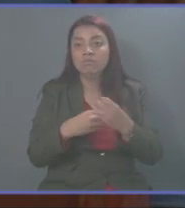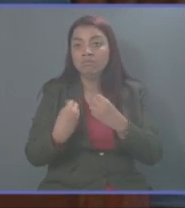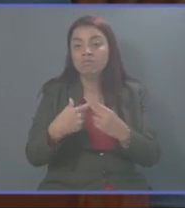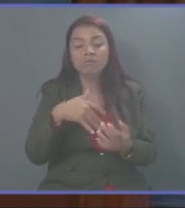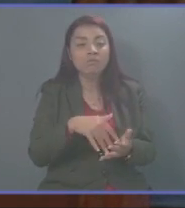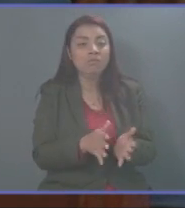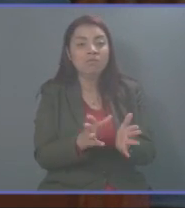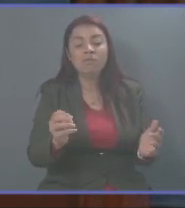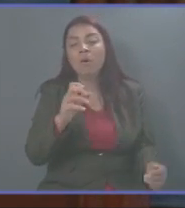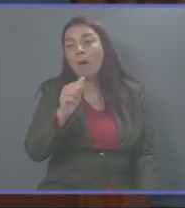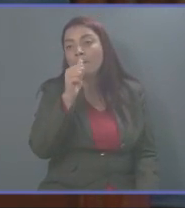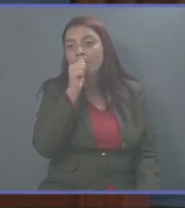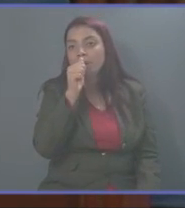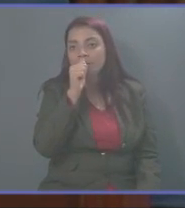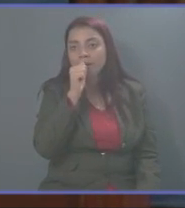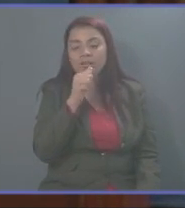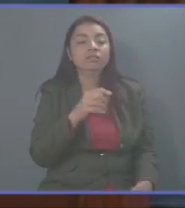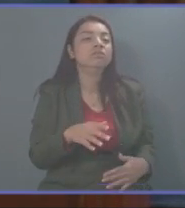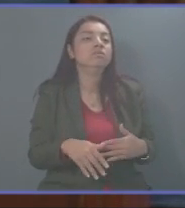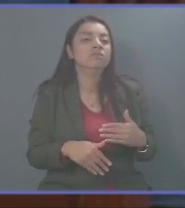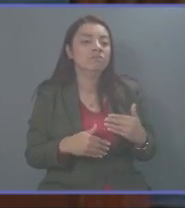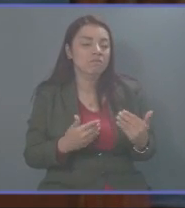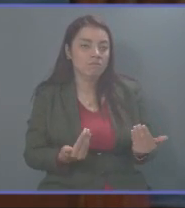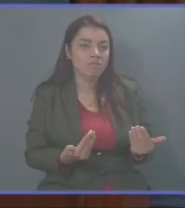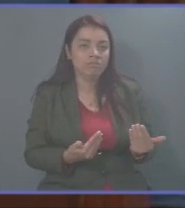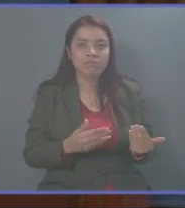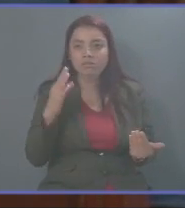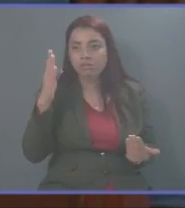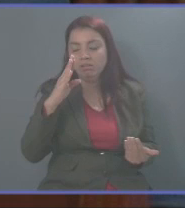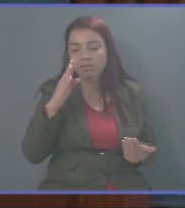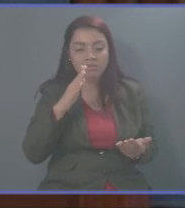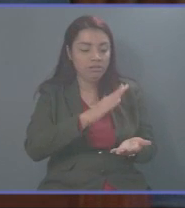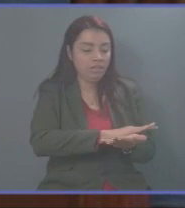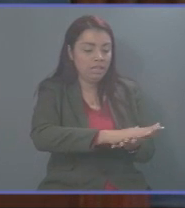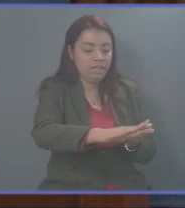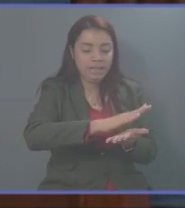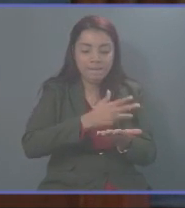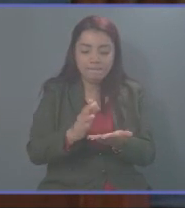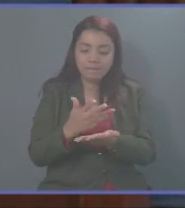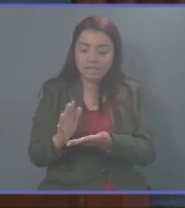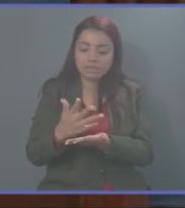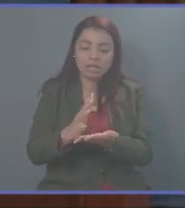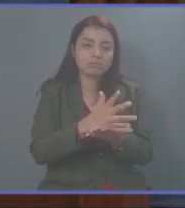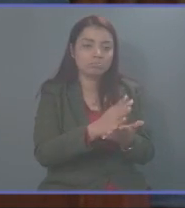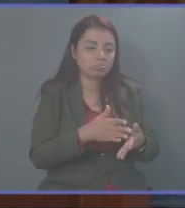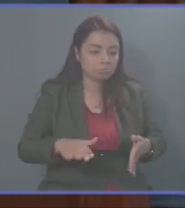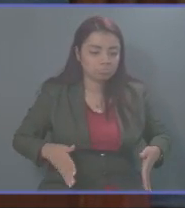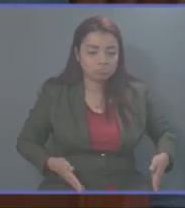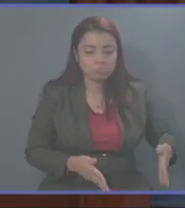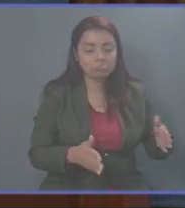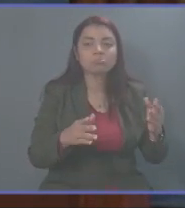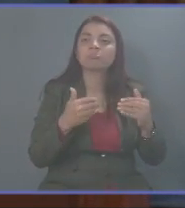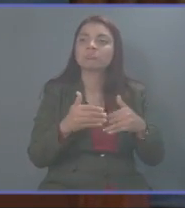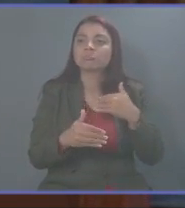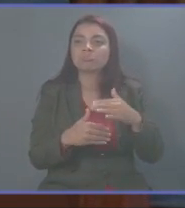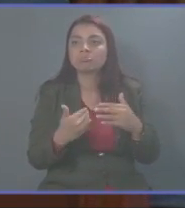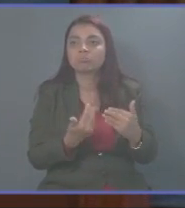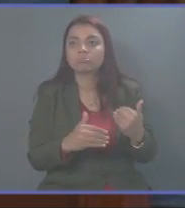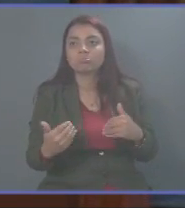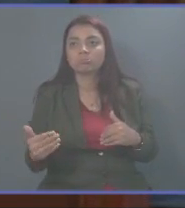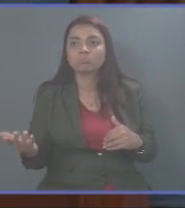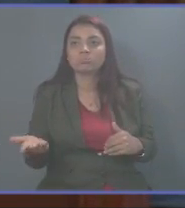o privadas, los resultantes de la limpieza de vías y lugares públicos, así como los que provienen de cualquier otra actividad